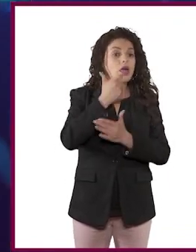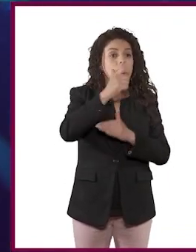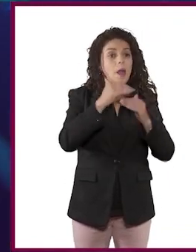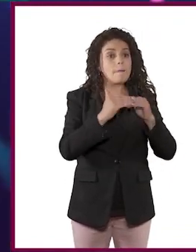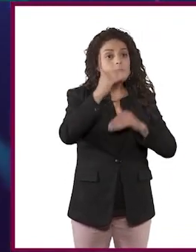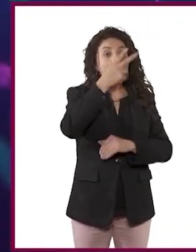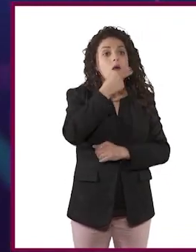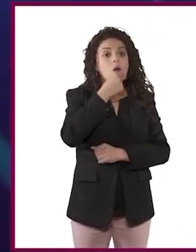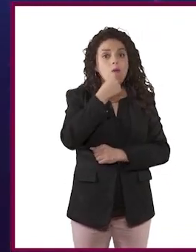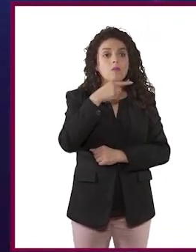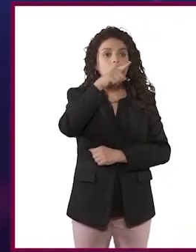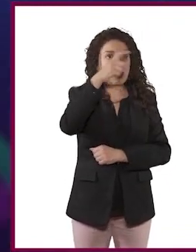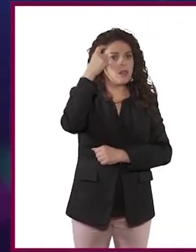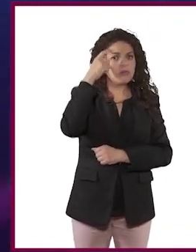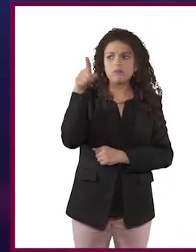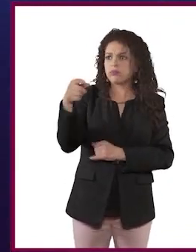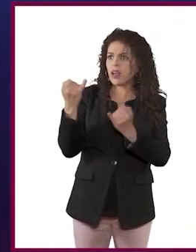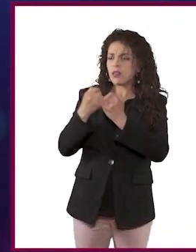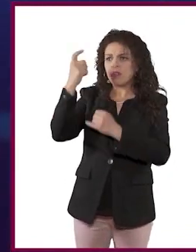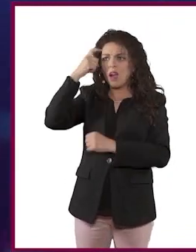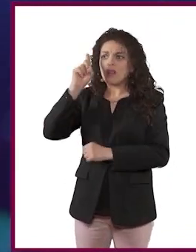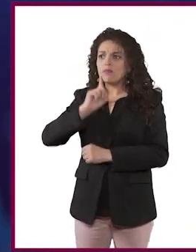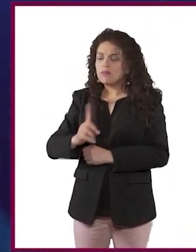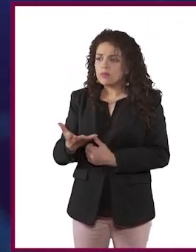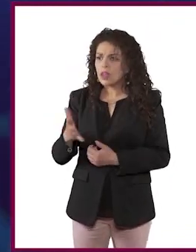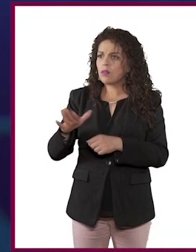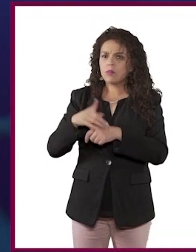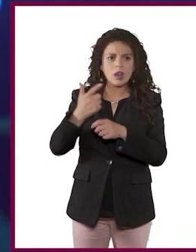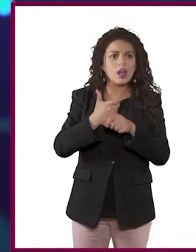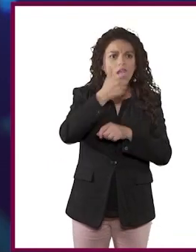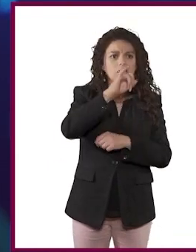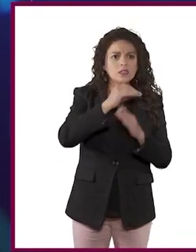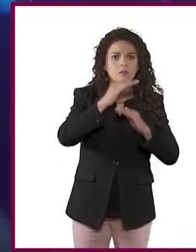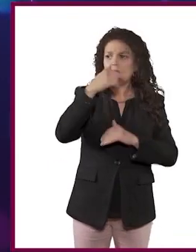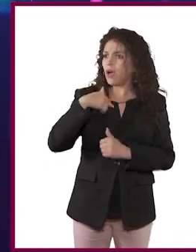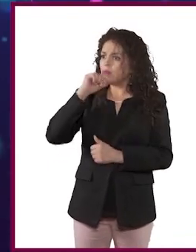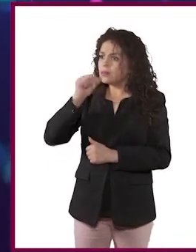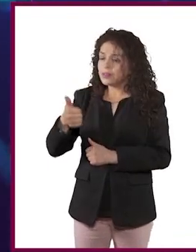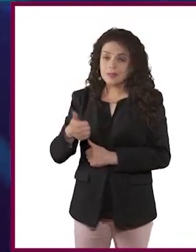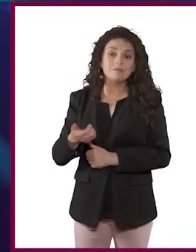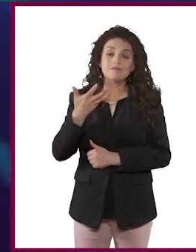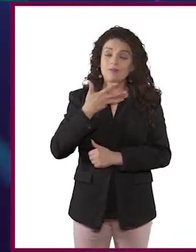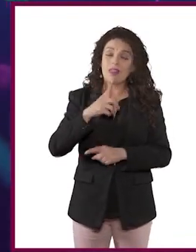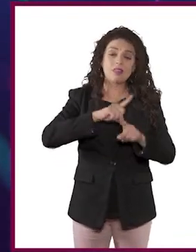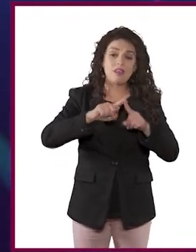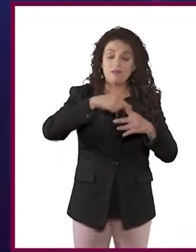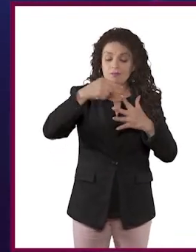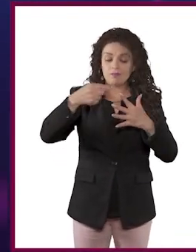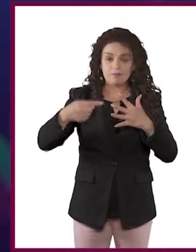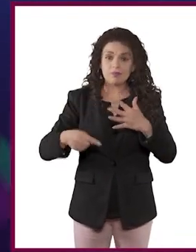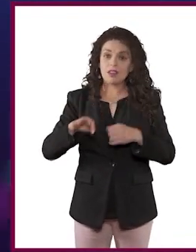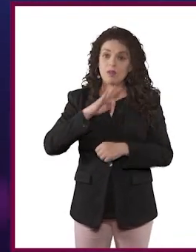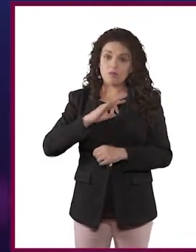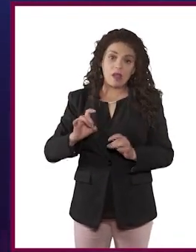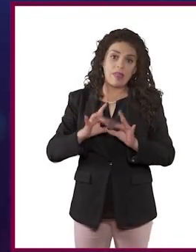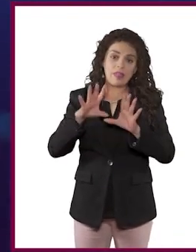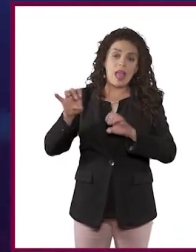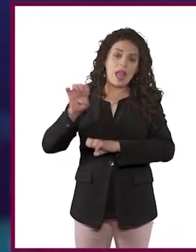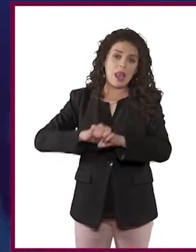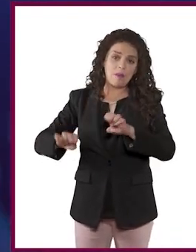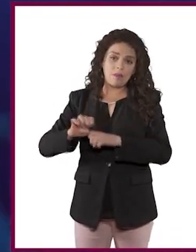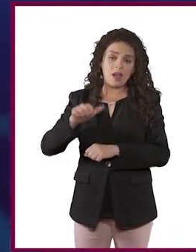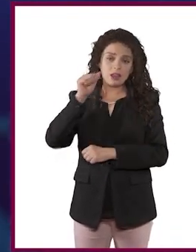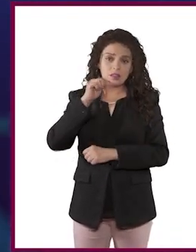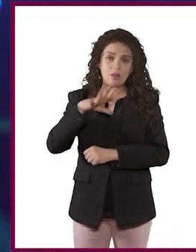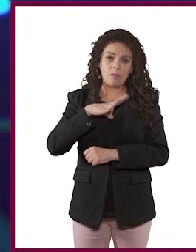den un aumento a un hombre con las mismas capacidades que a ti, no a la mujer. En fin, hay situaciones que se repiten dentro de una empresa y que